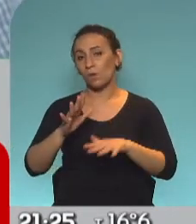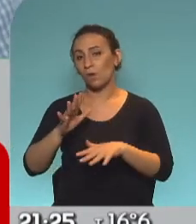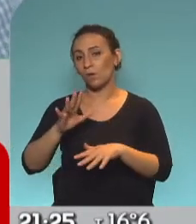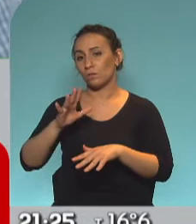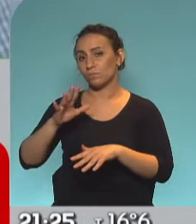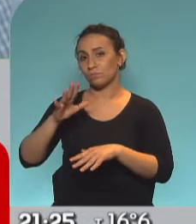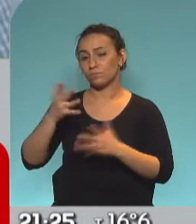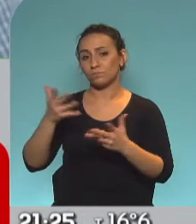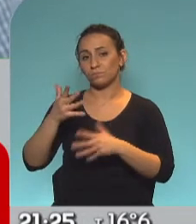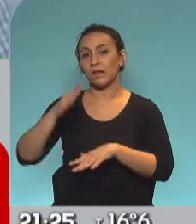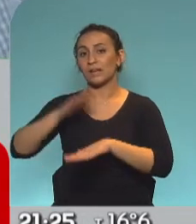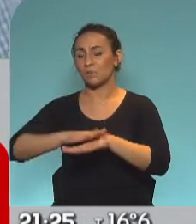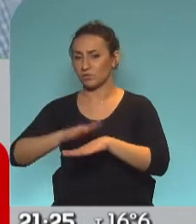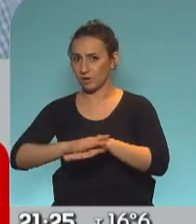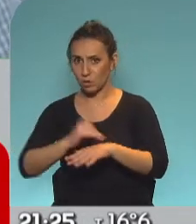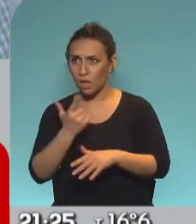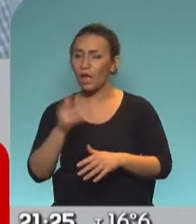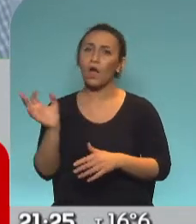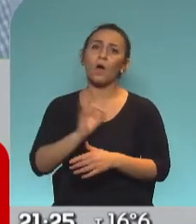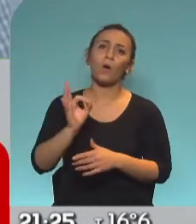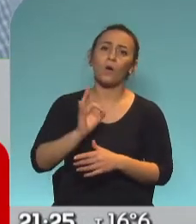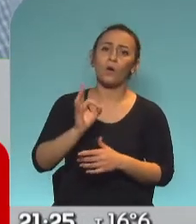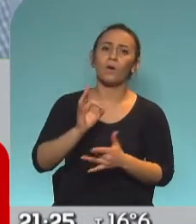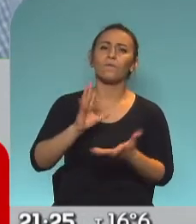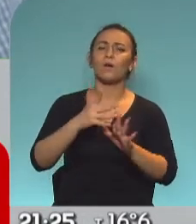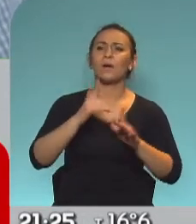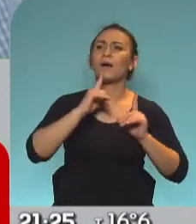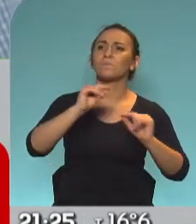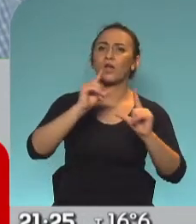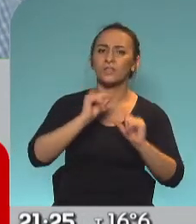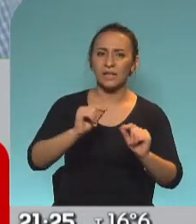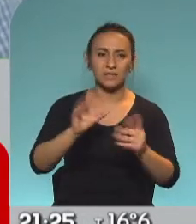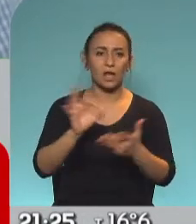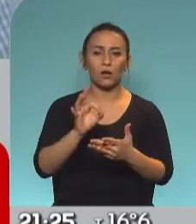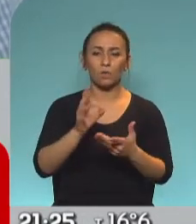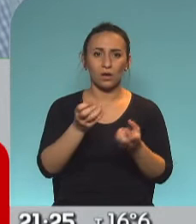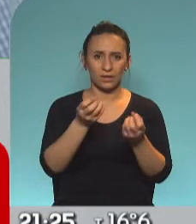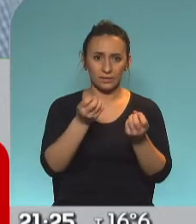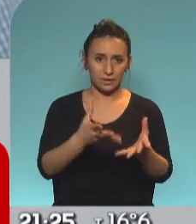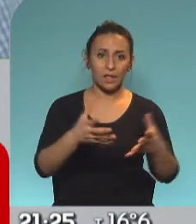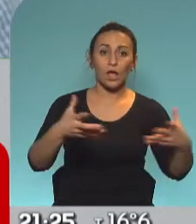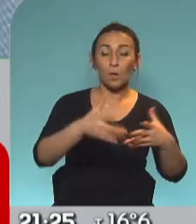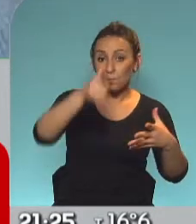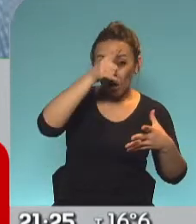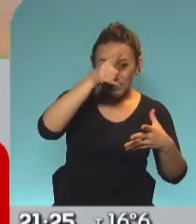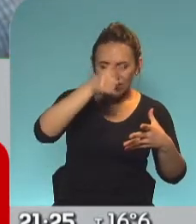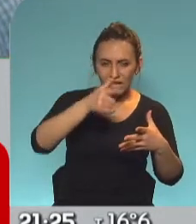irresponsable e ilegítima manera de manifestarse, pero digo, algo genuino de la policía, o que hay un uso político por